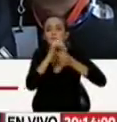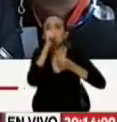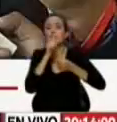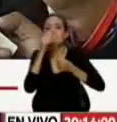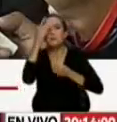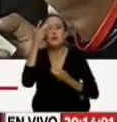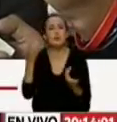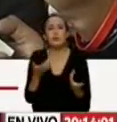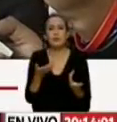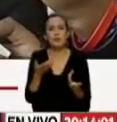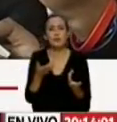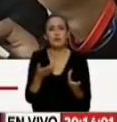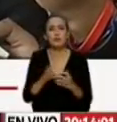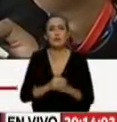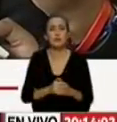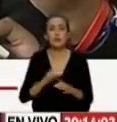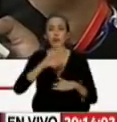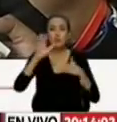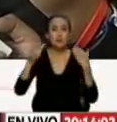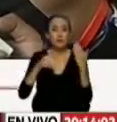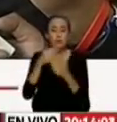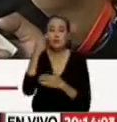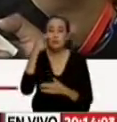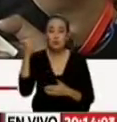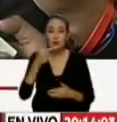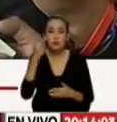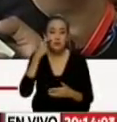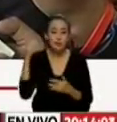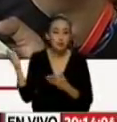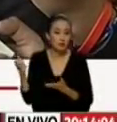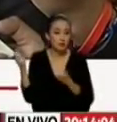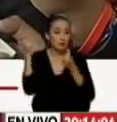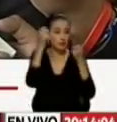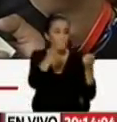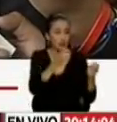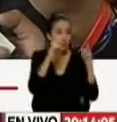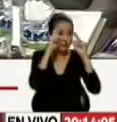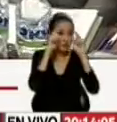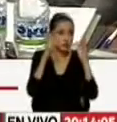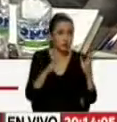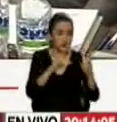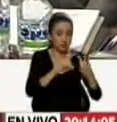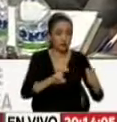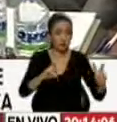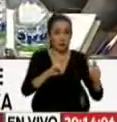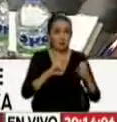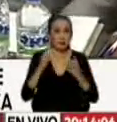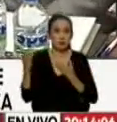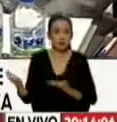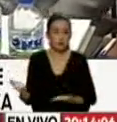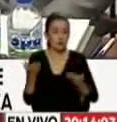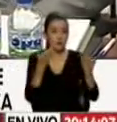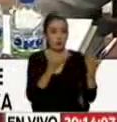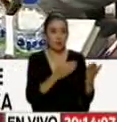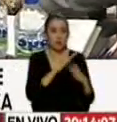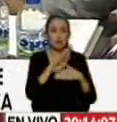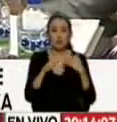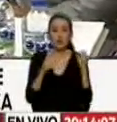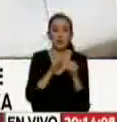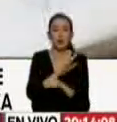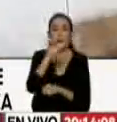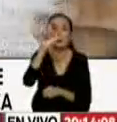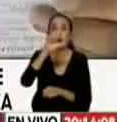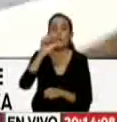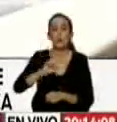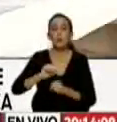pedir. Todos estos anexos y esta documentación será entregada a la Fiscalía para que sea usado en el caso que esté investigando. Sí. La entrega de la documentación se hará este lunes